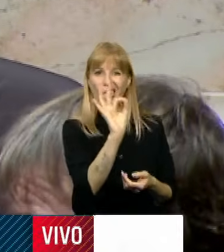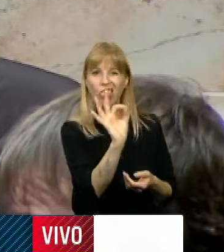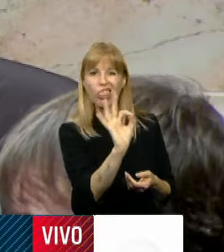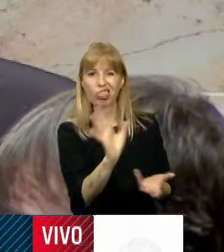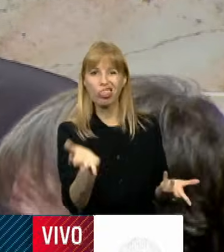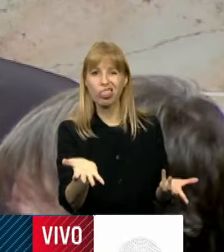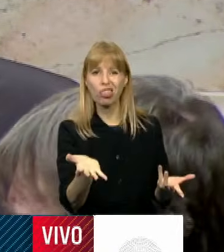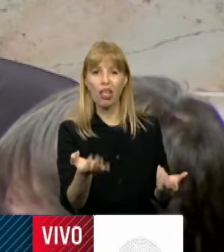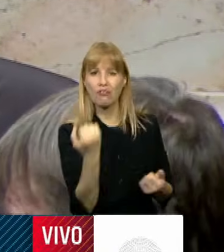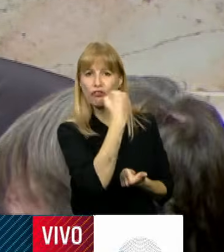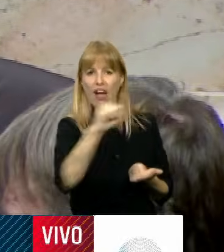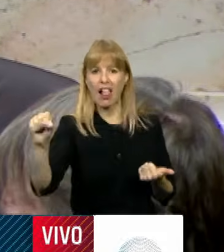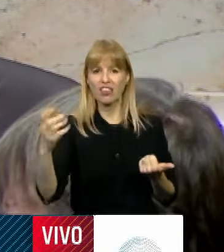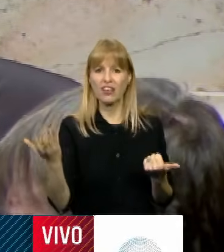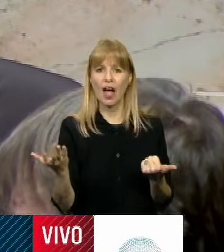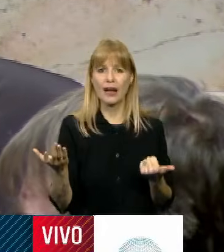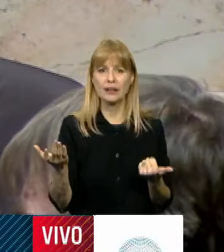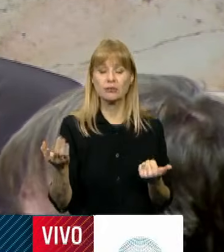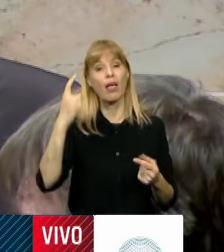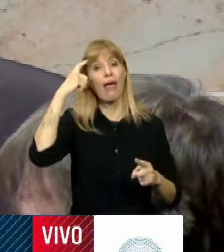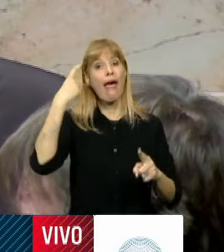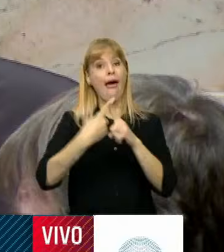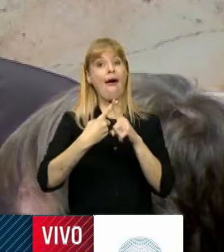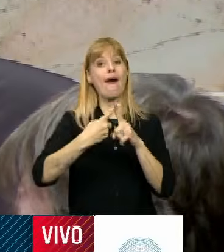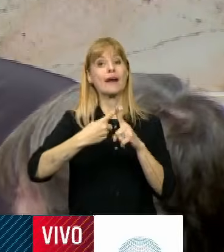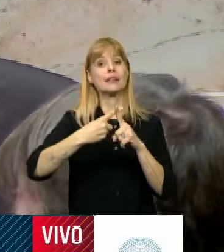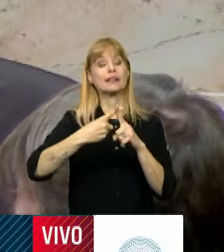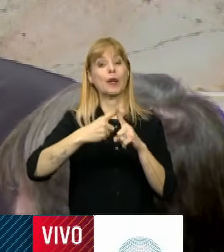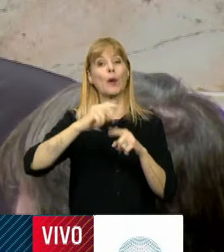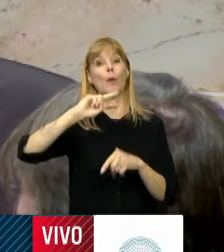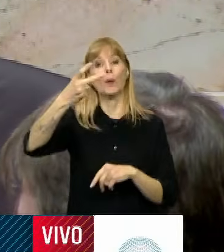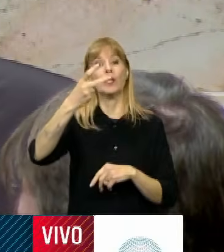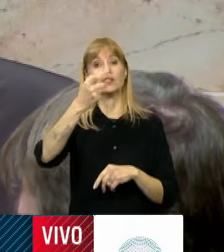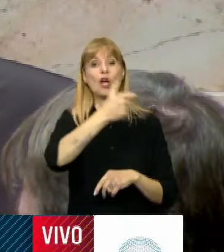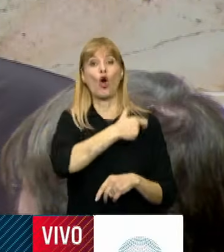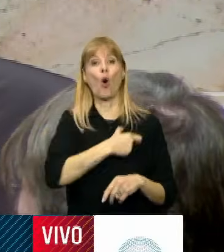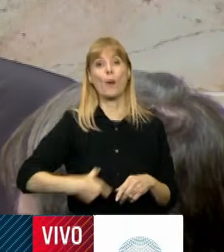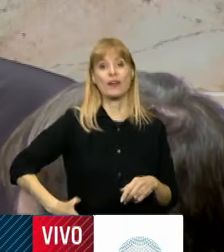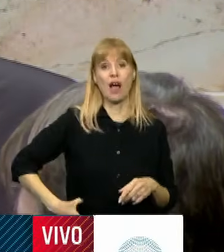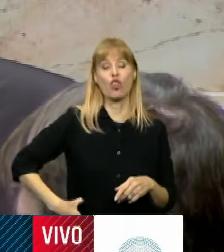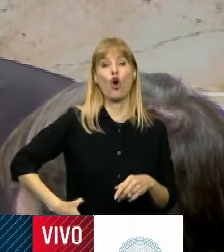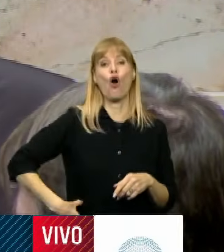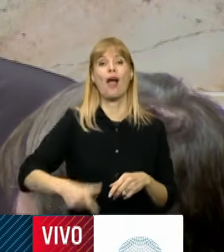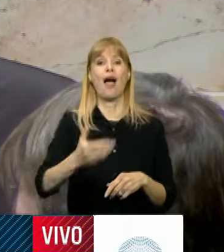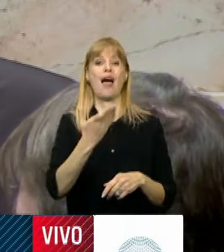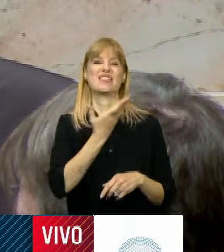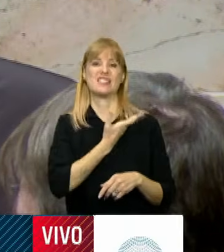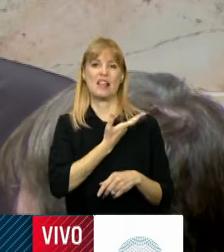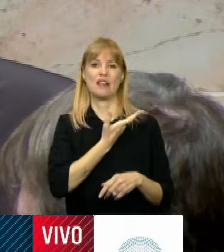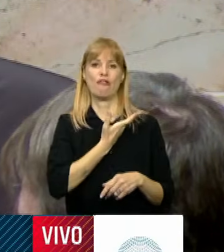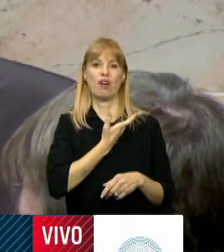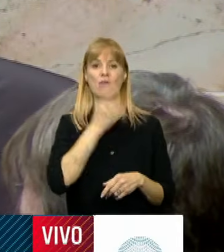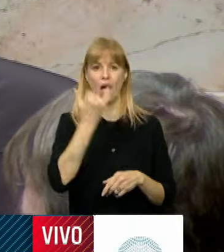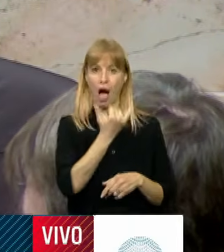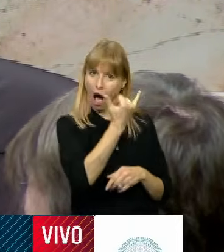Entonces, no, diputado, bueno, la ex vicegobernadora no está. La ex vicegobernadora de Santa Fe, acá me dicen que hay diputados que sí están, que responden, no